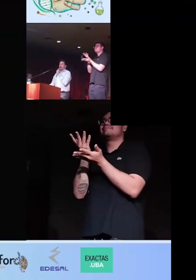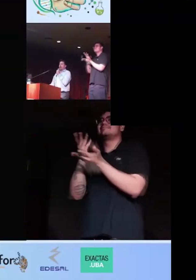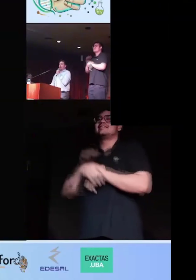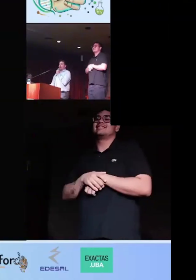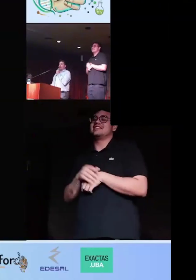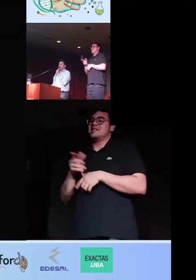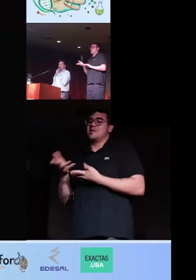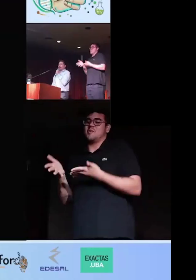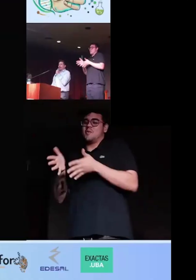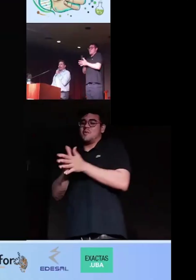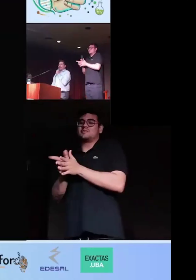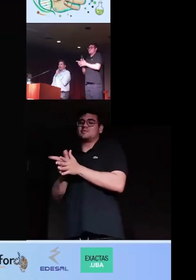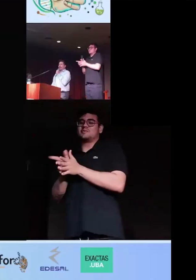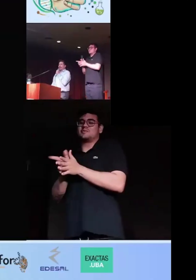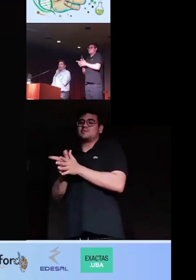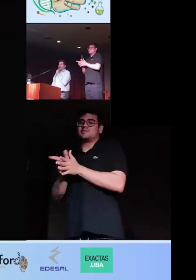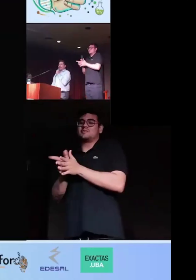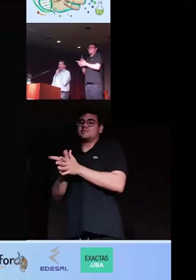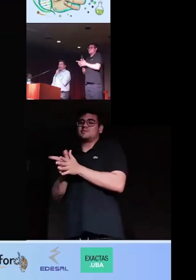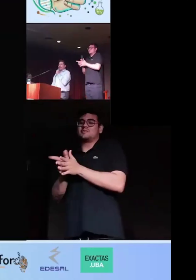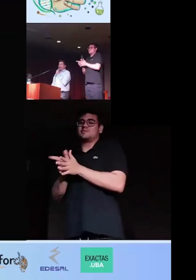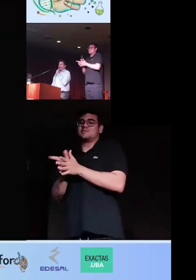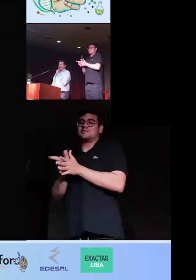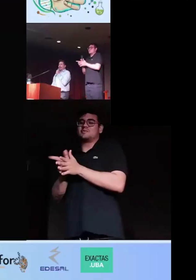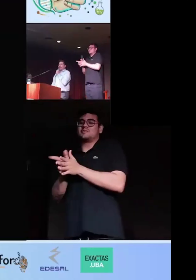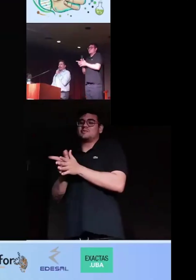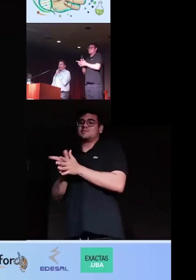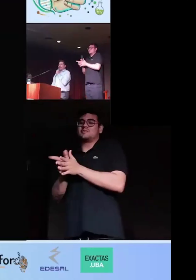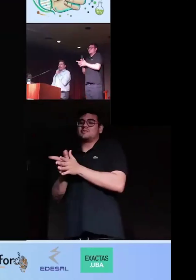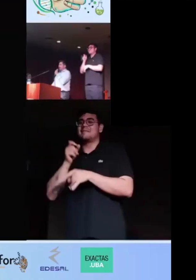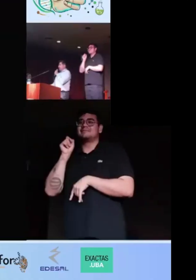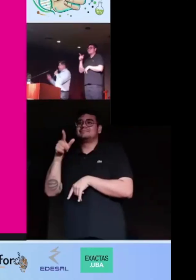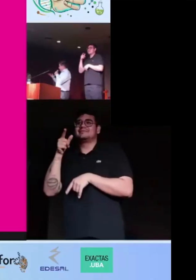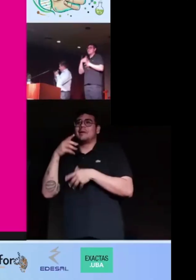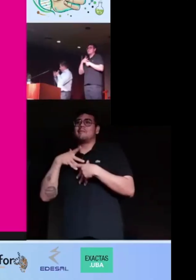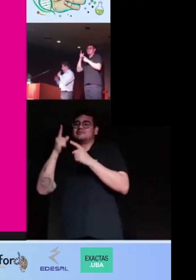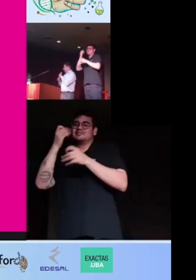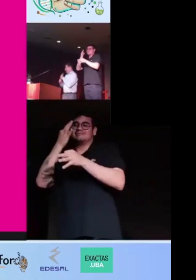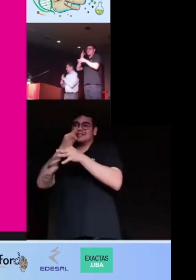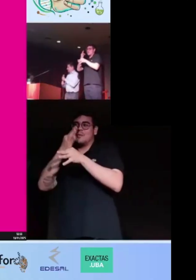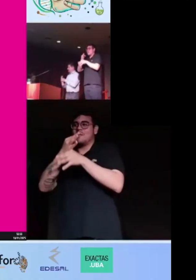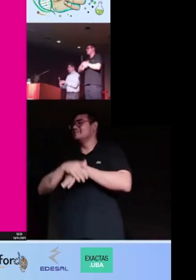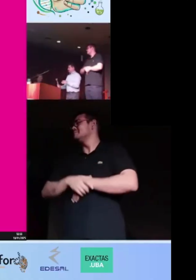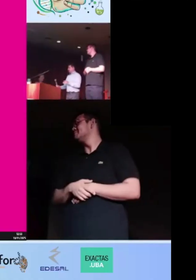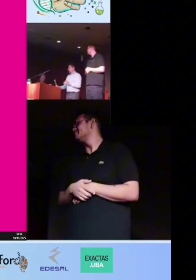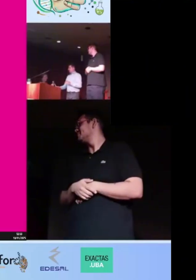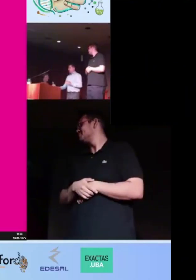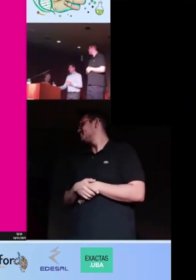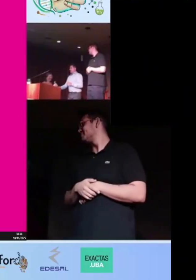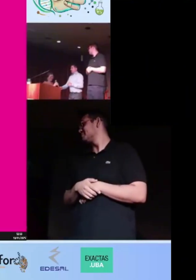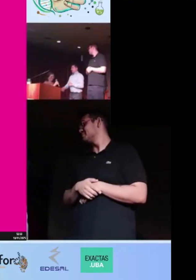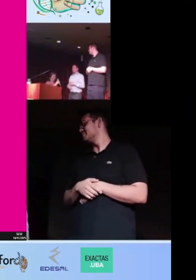por supuesto, que siempre están ahí presentes en la escuela. Así que bueno,